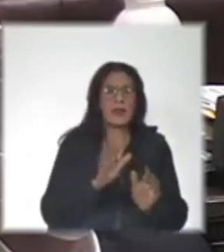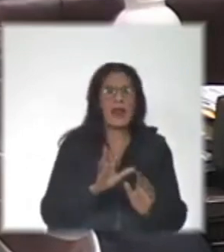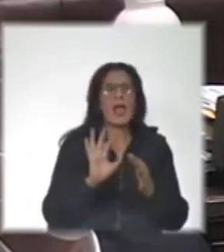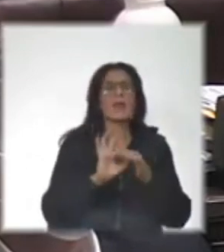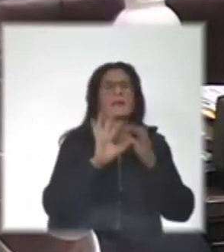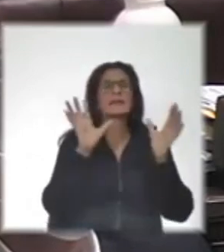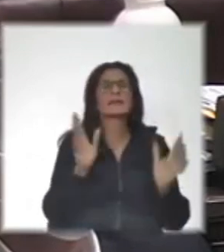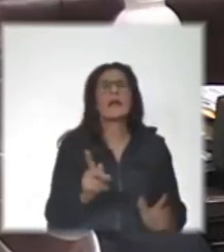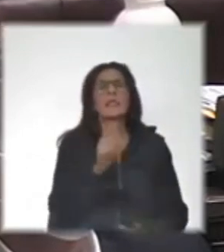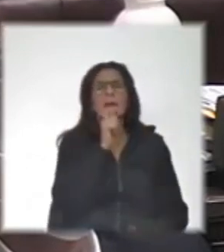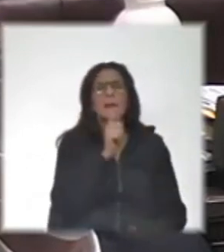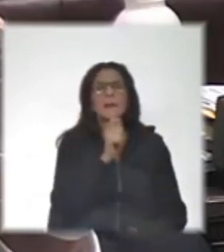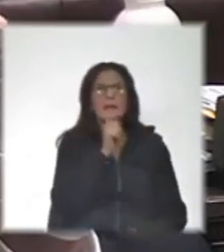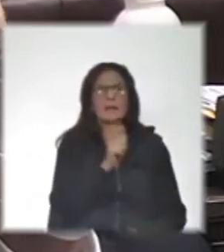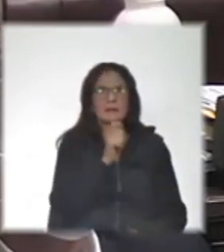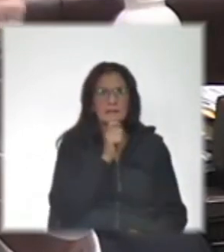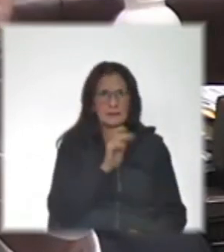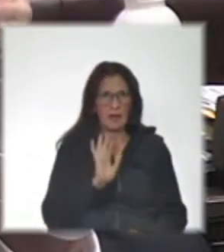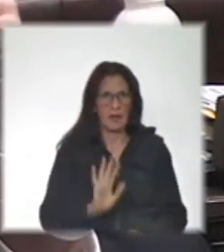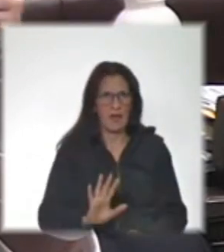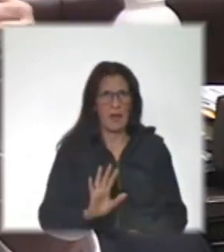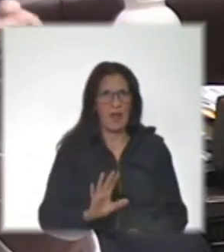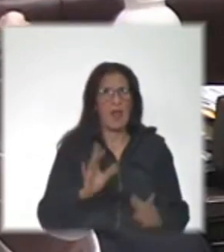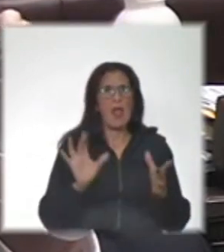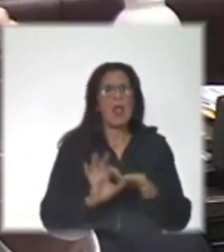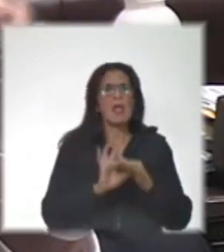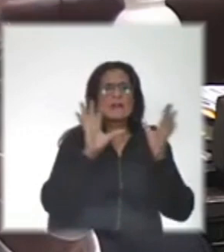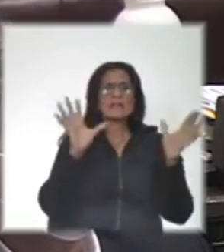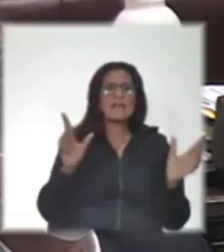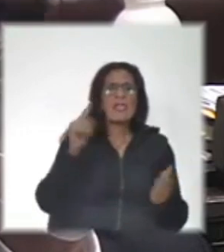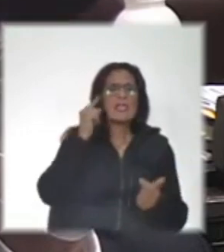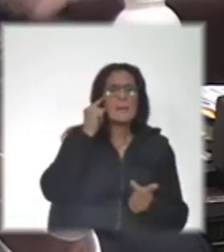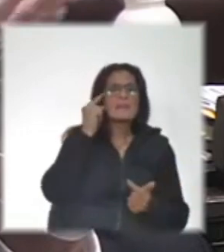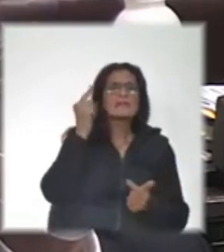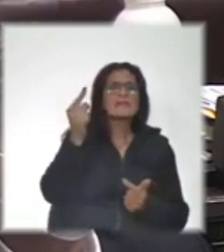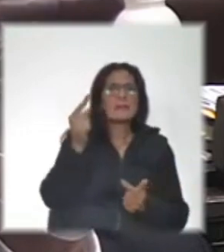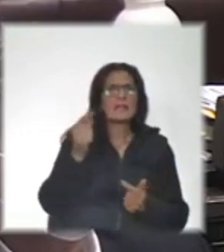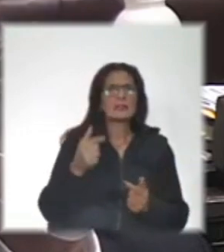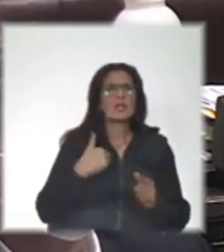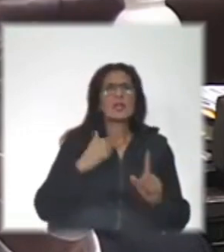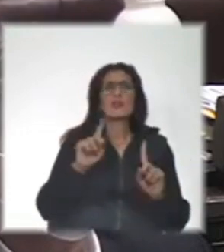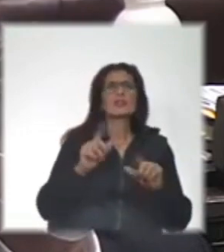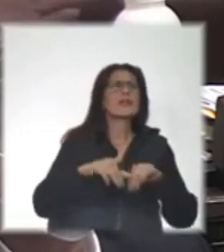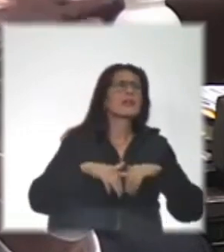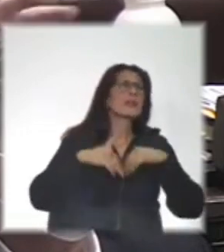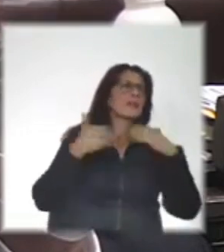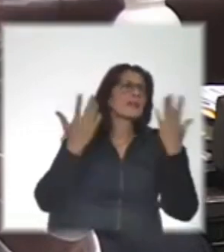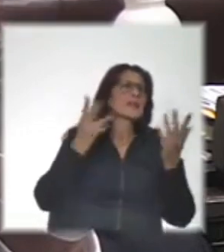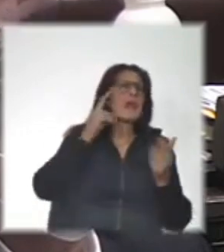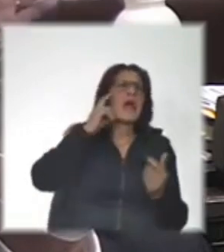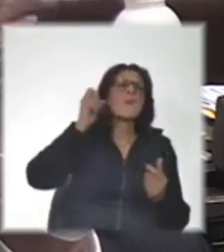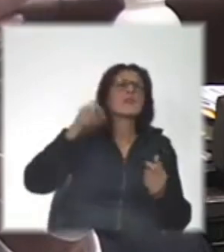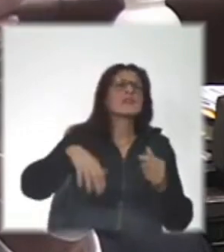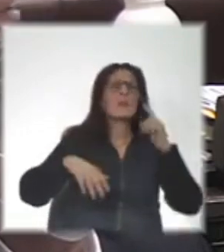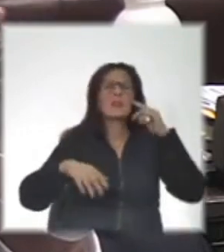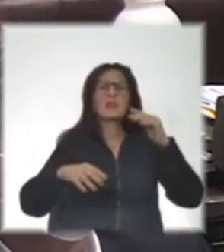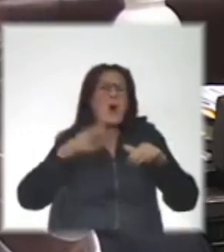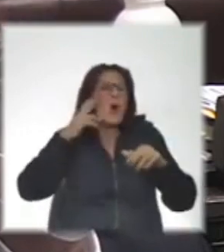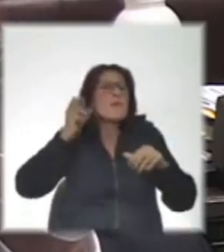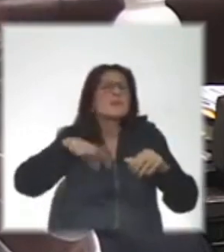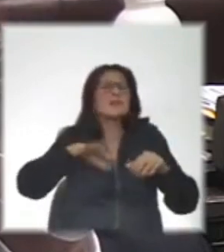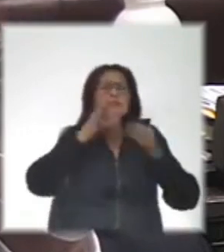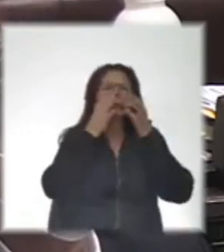prensa, la libertad de expresión del pensamiento, y no nos tiene que importar la libertad de opinión, que cada cual opine lo que